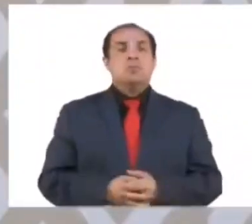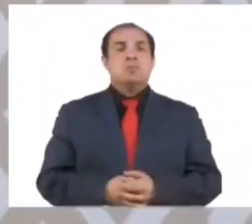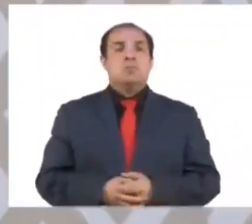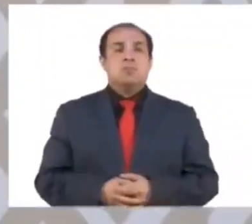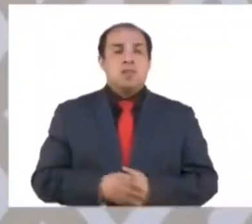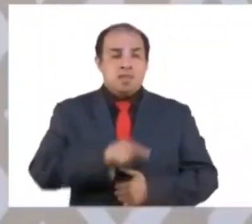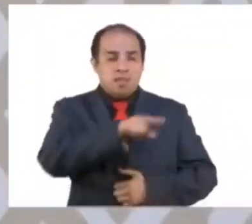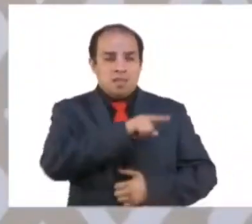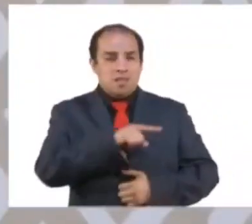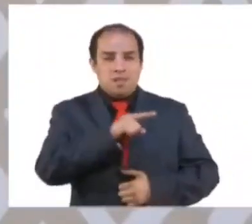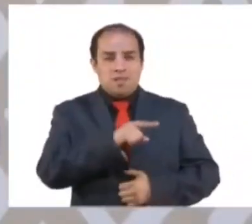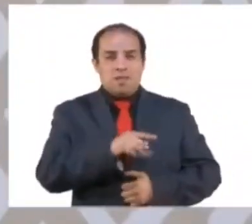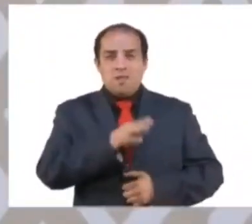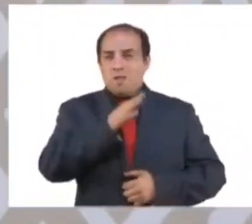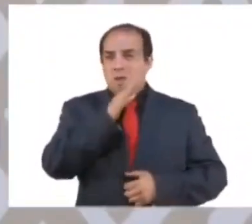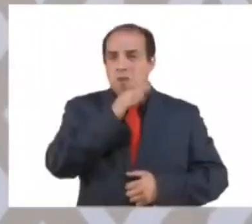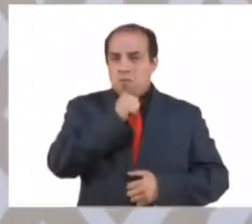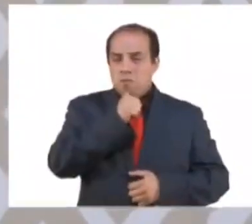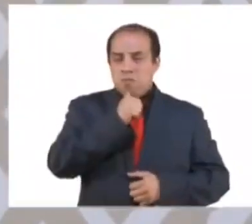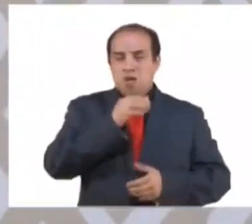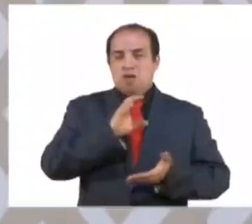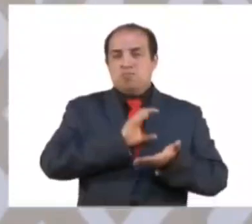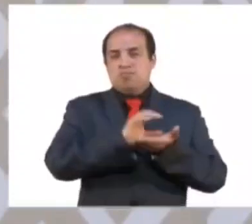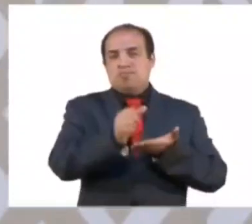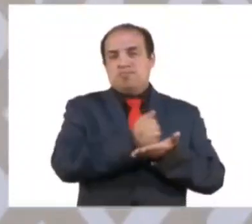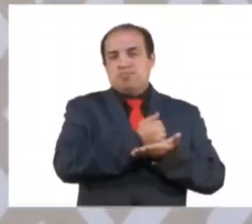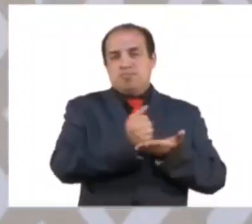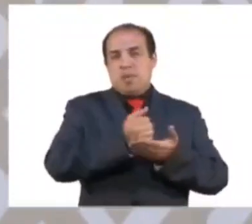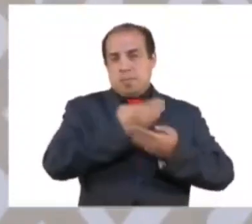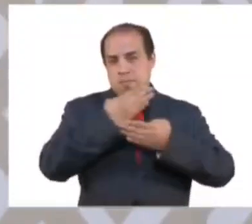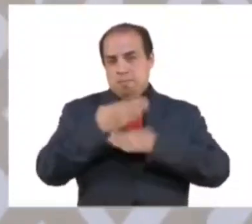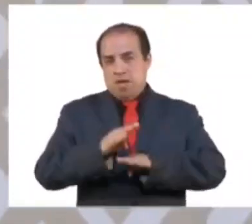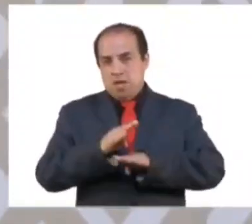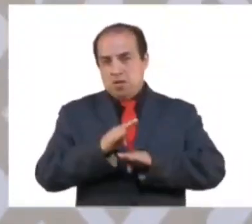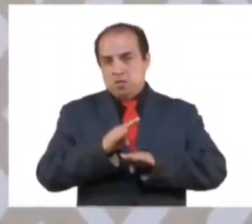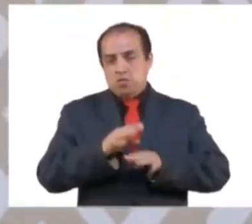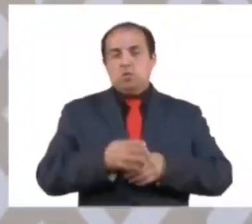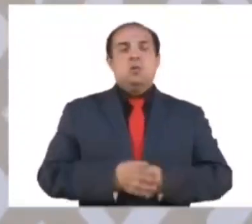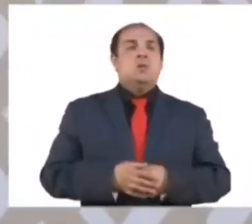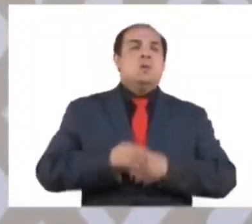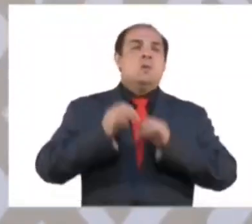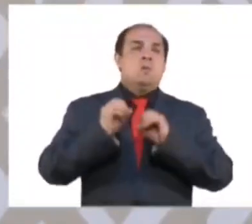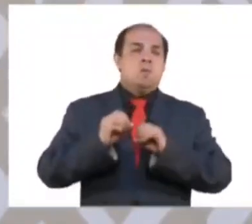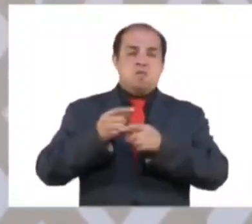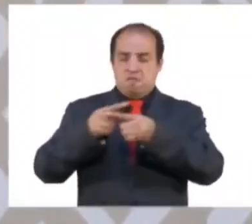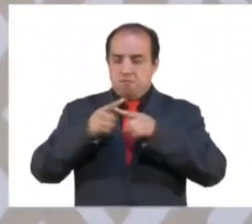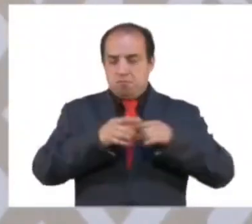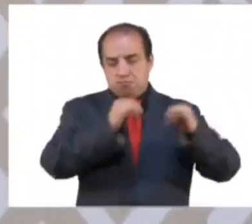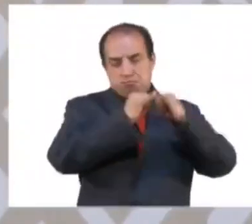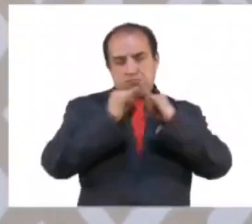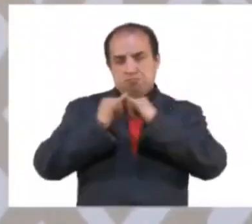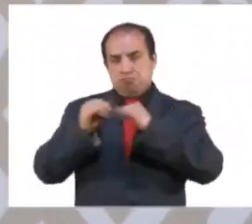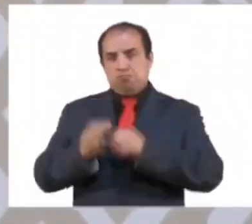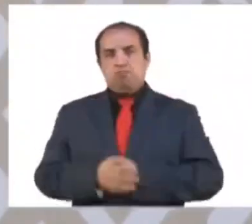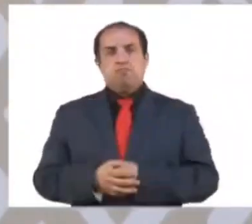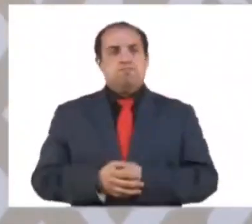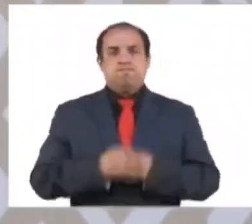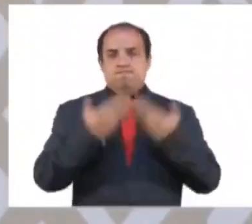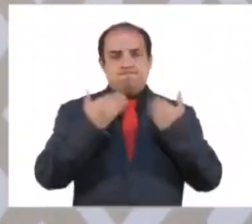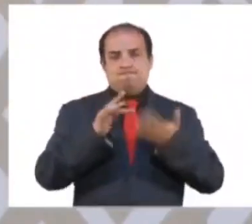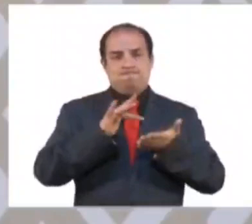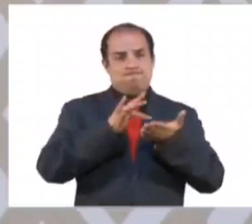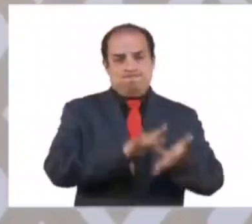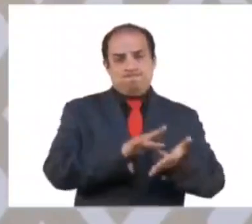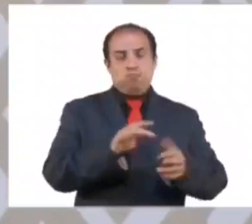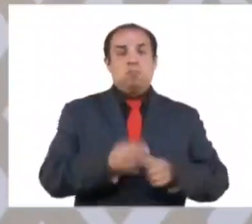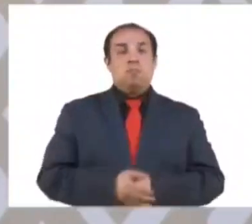no tiene fácil acceso a un crédito bancario en la banca comercial o en otras instituciones. Para eso crea